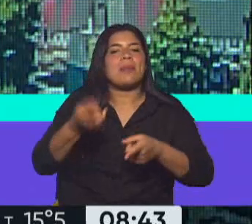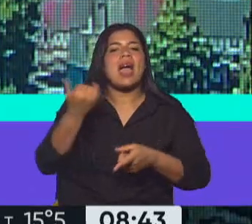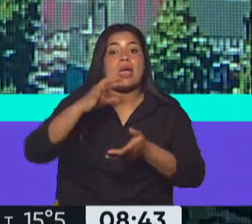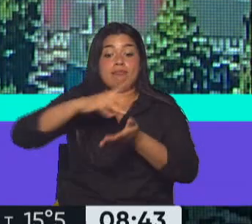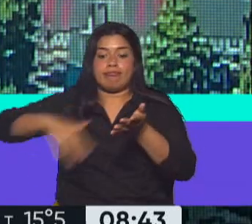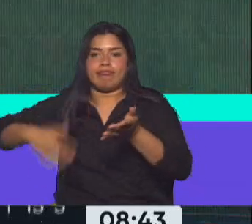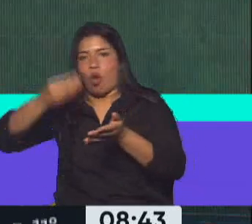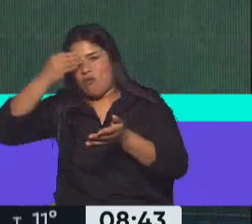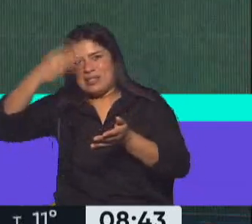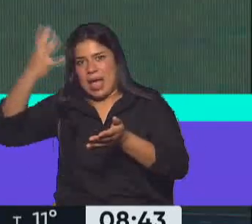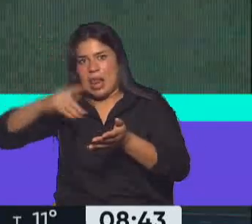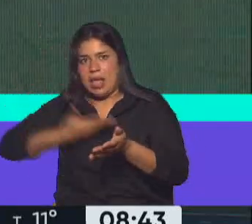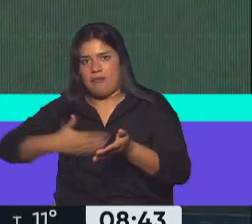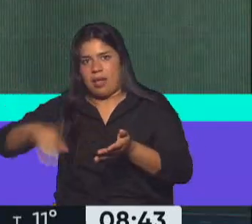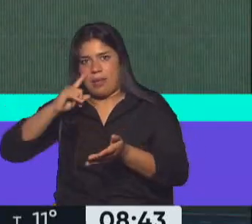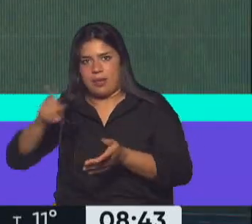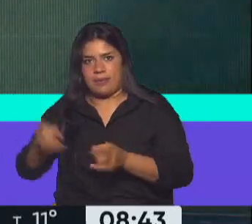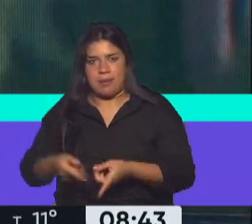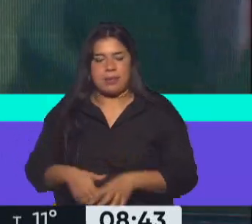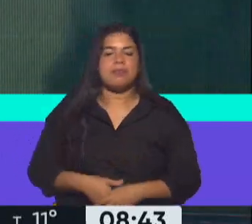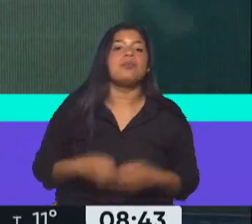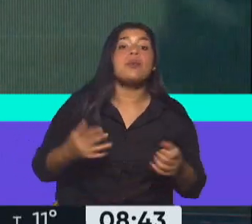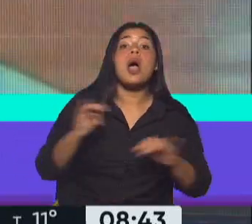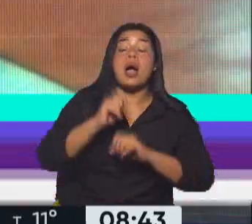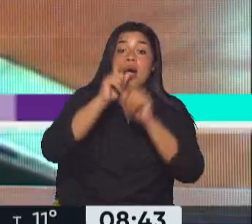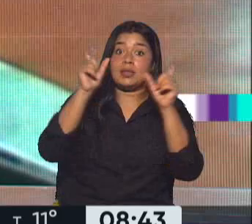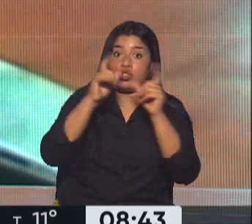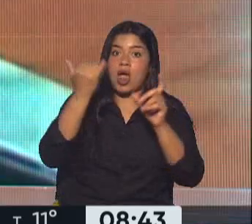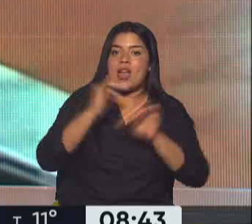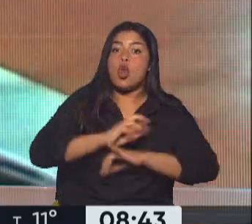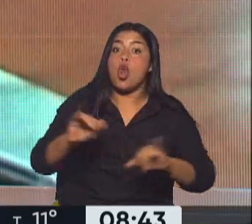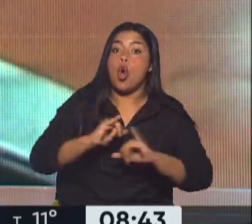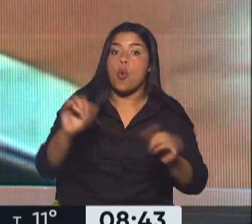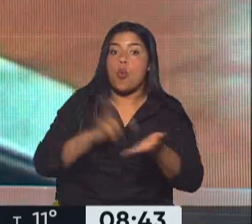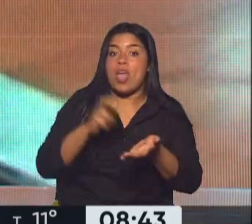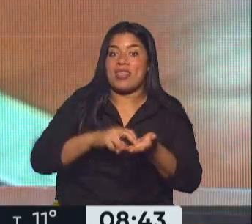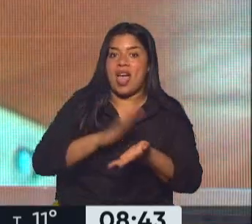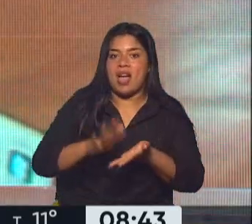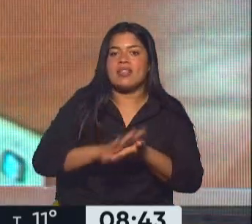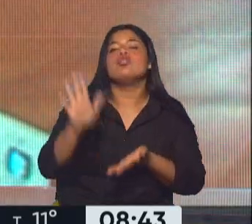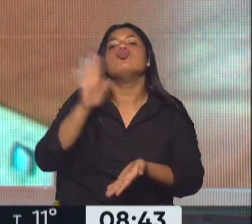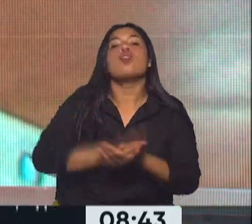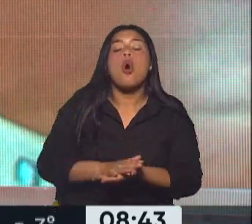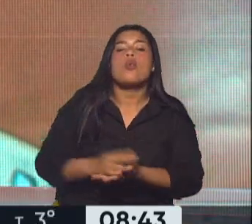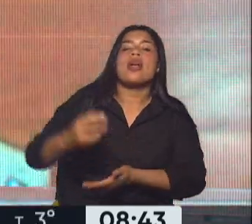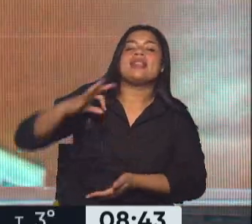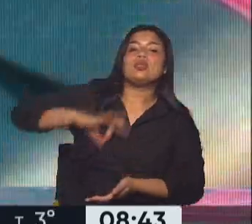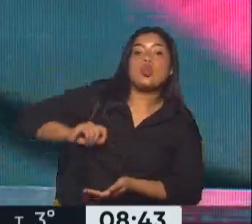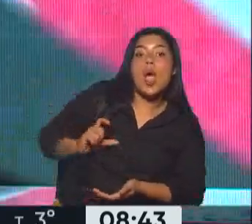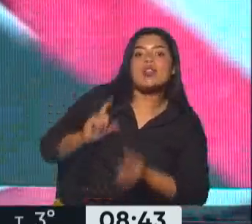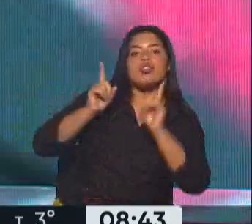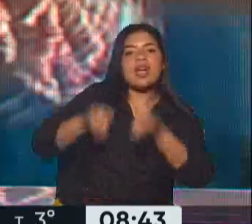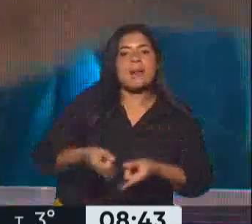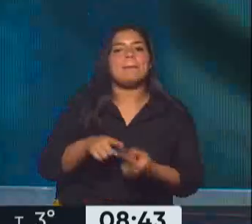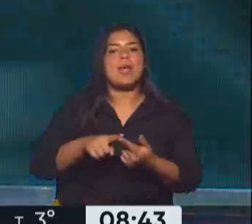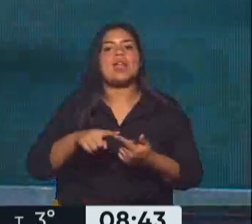Monetario Internacional. Y atención, porque hay muchísimas novedades relacionadas, entre otras cosas, con el salario, con el impuesto a las ganancias, también con el tema de despidos y